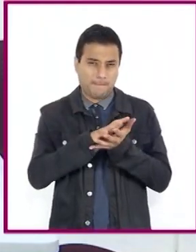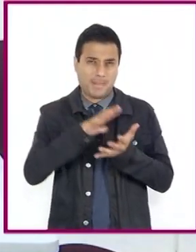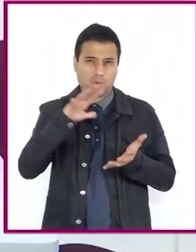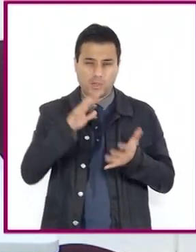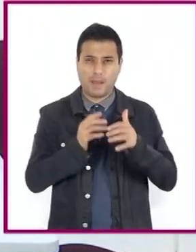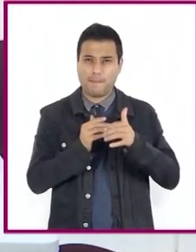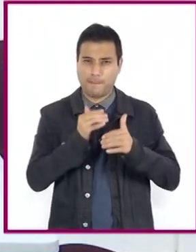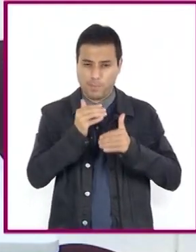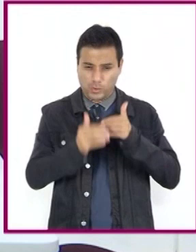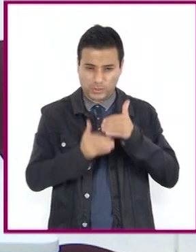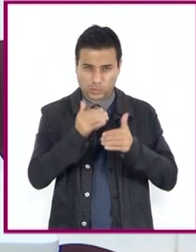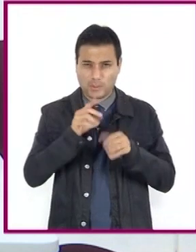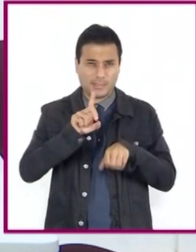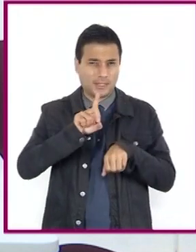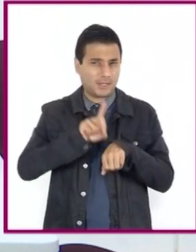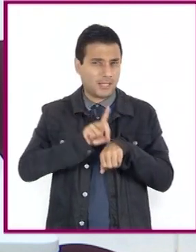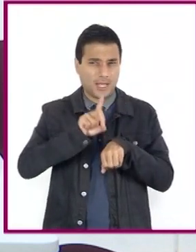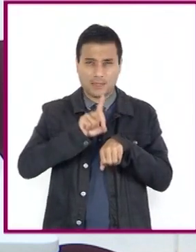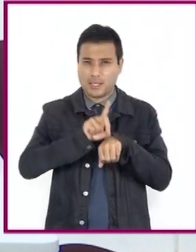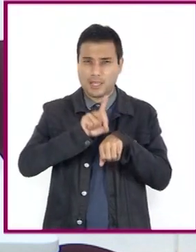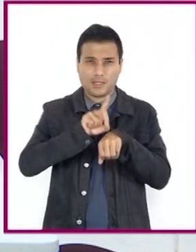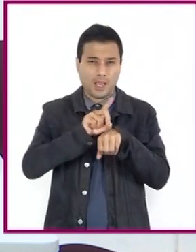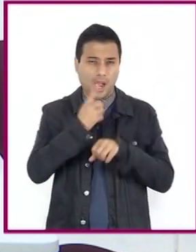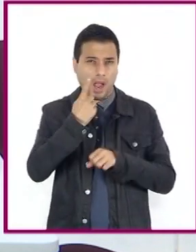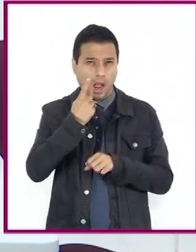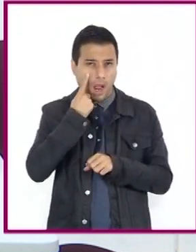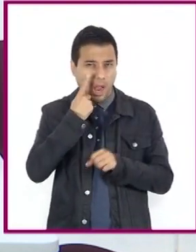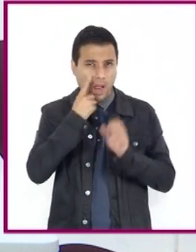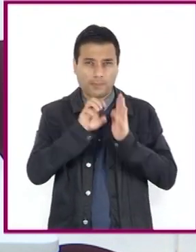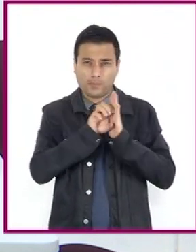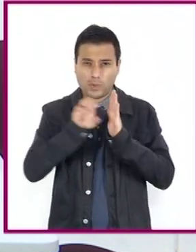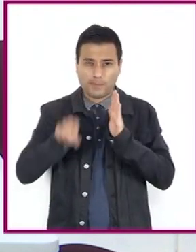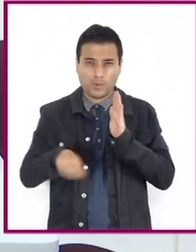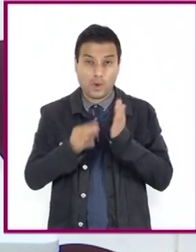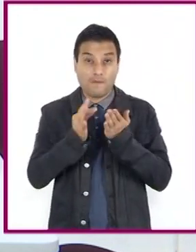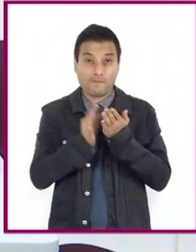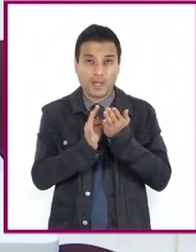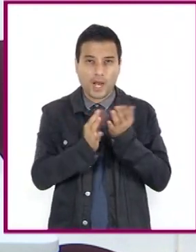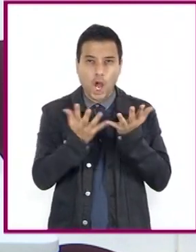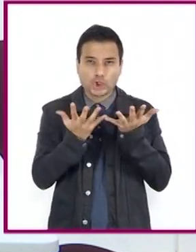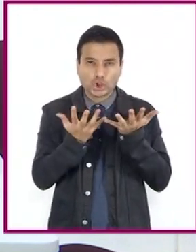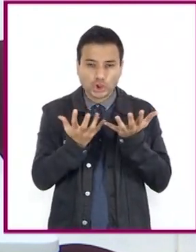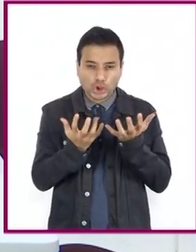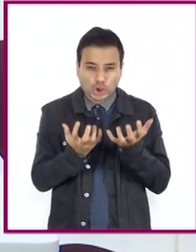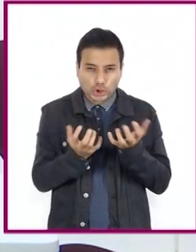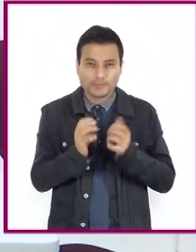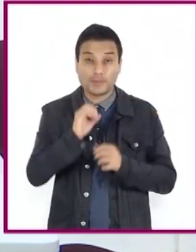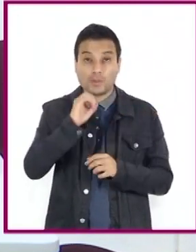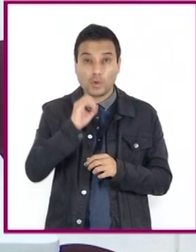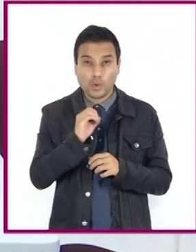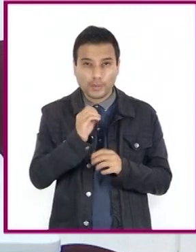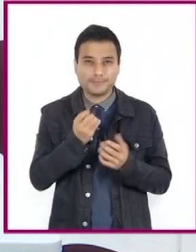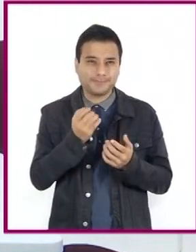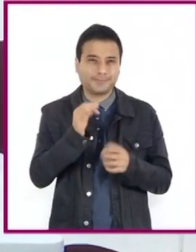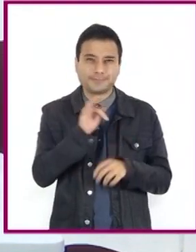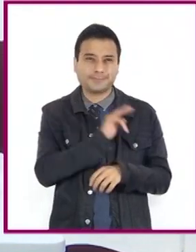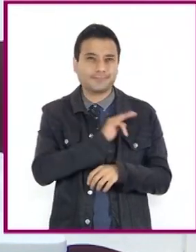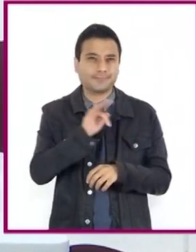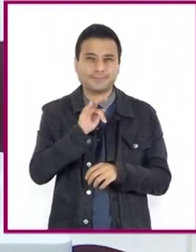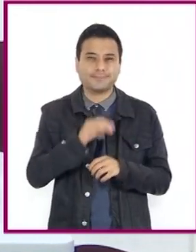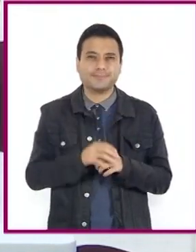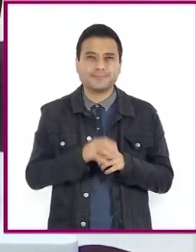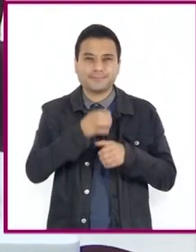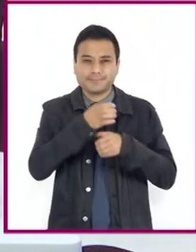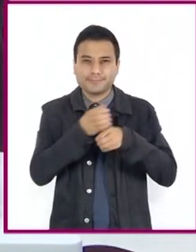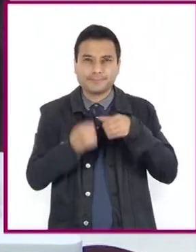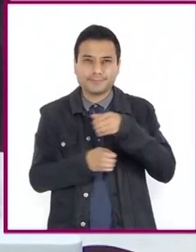que ocurren en nuestra vida cotidiana, tal como la oxidación del hierro en condiciones de intemperie, la luminosidad que desprende una cinta de magnesio al